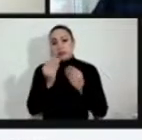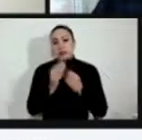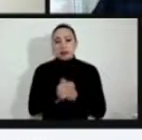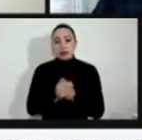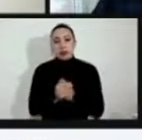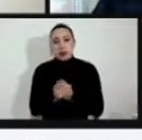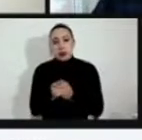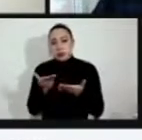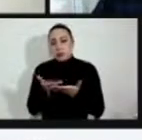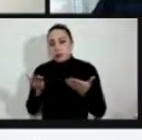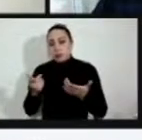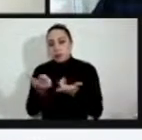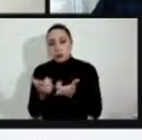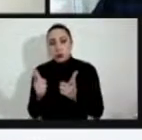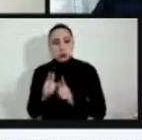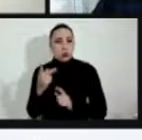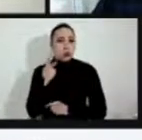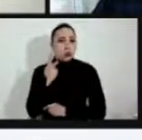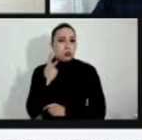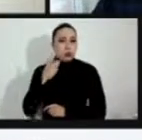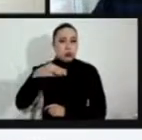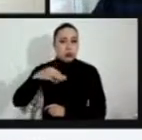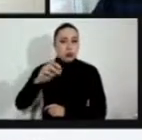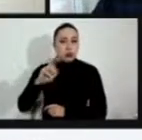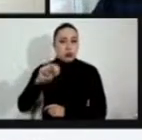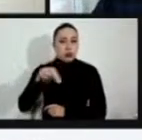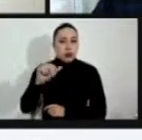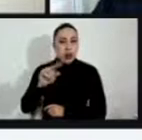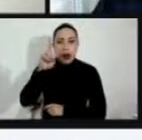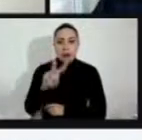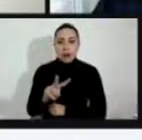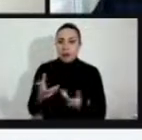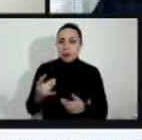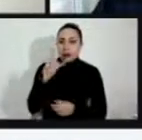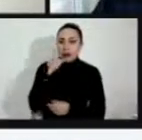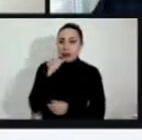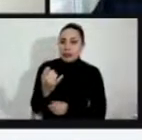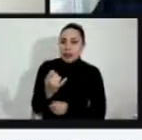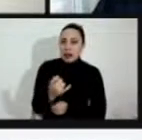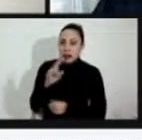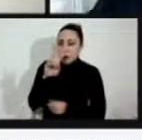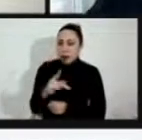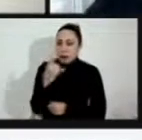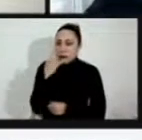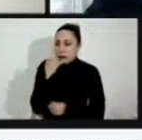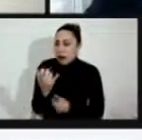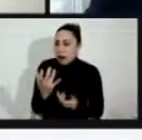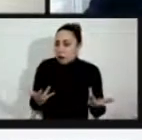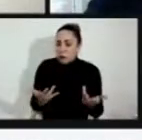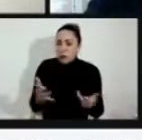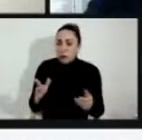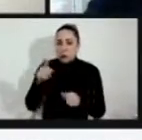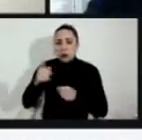muy, muy raro en sus apreciaciones cuando habla de transparencia.